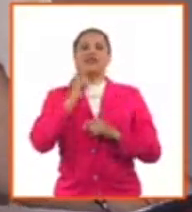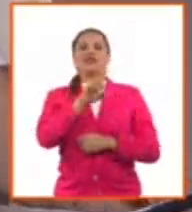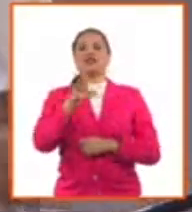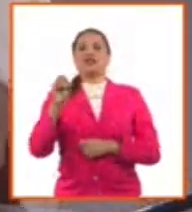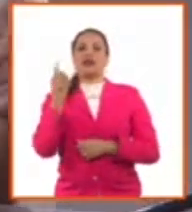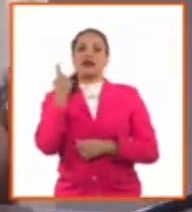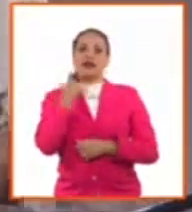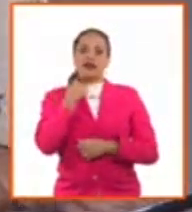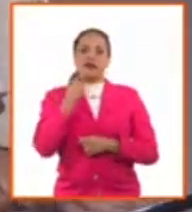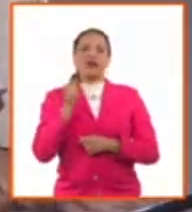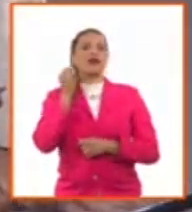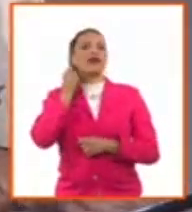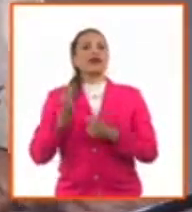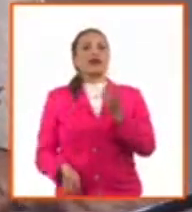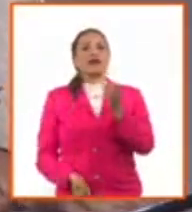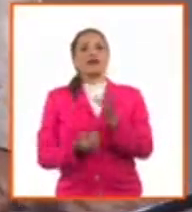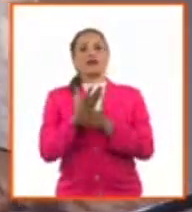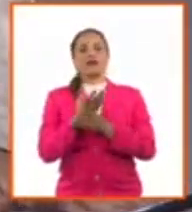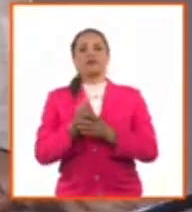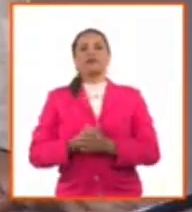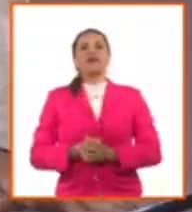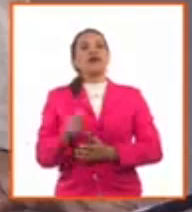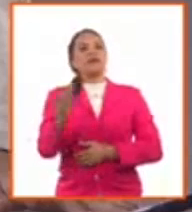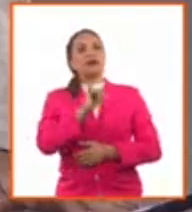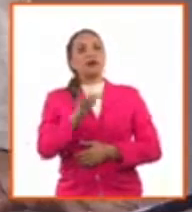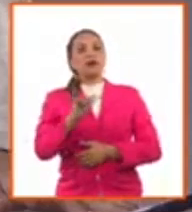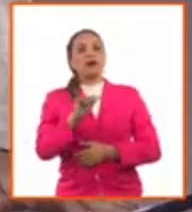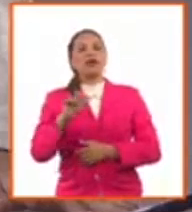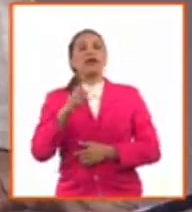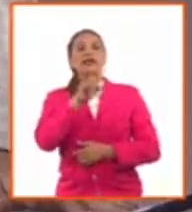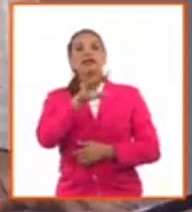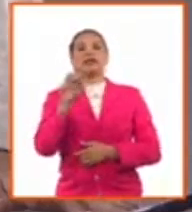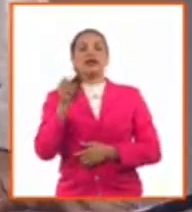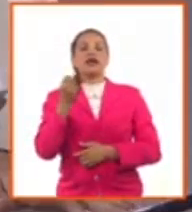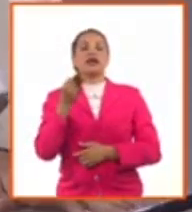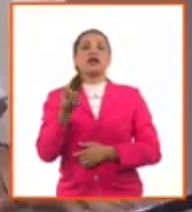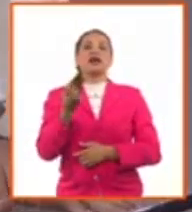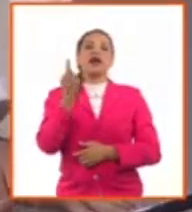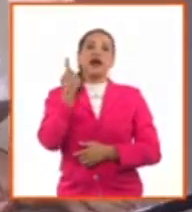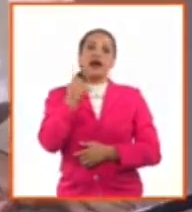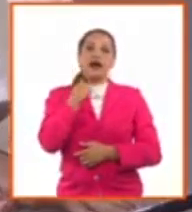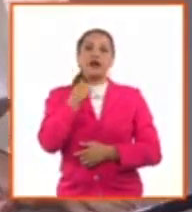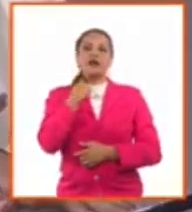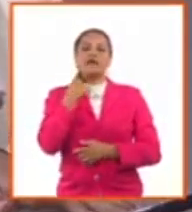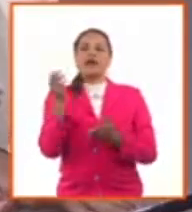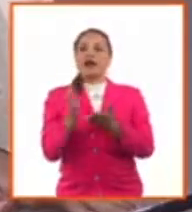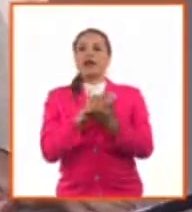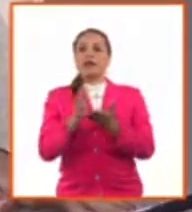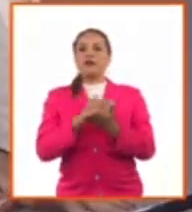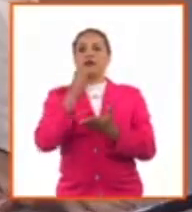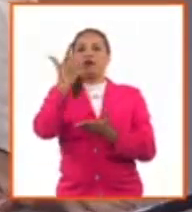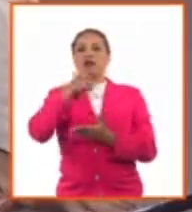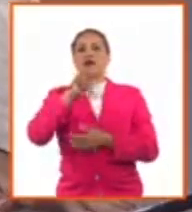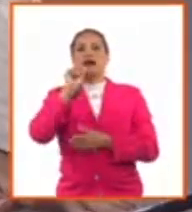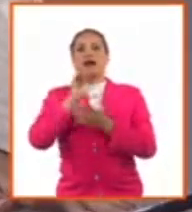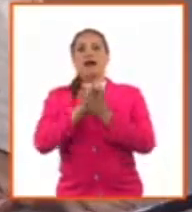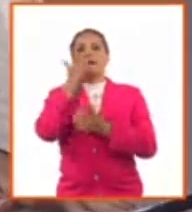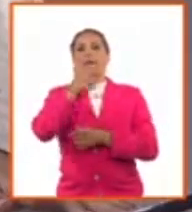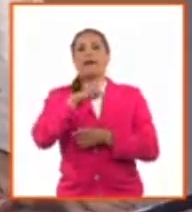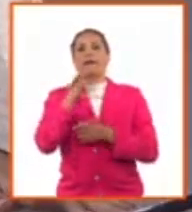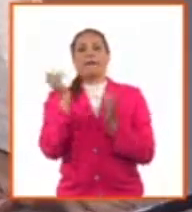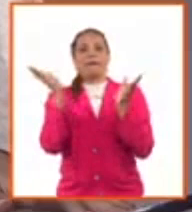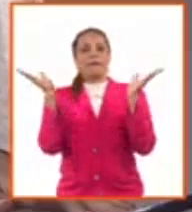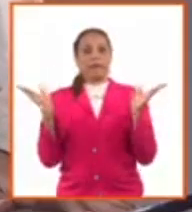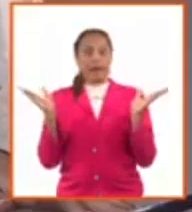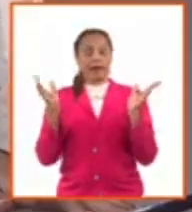este centenario de la FEU. Pero lo es también el centenario de la revista Alma Mater, por supuesto, la revista La Voz de los Universitarios